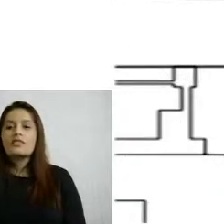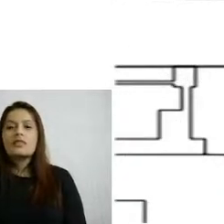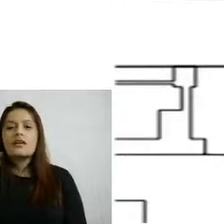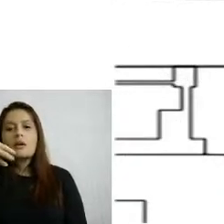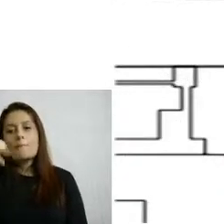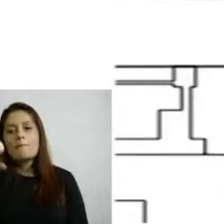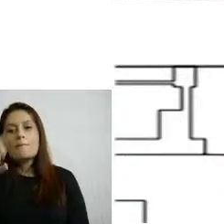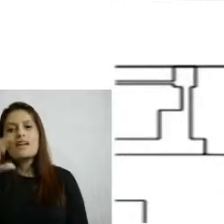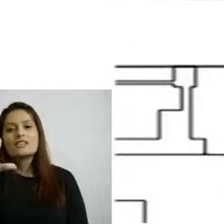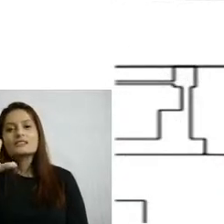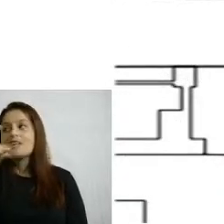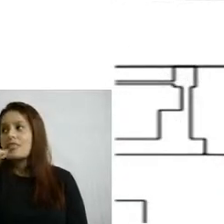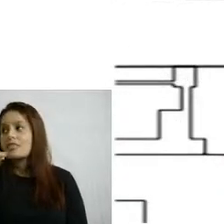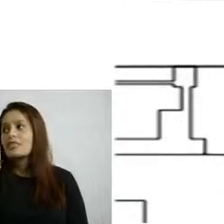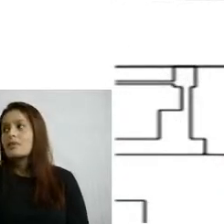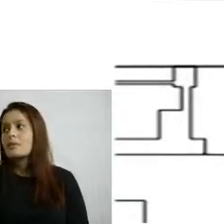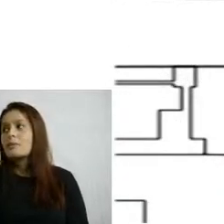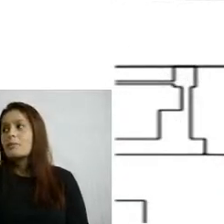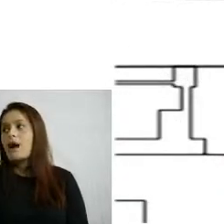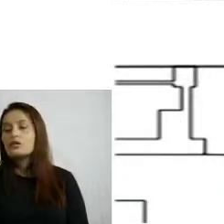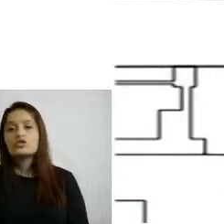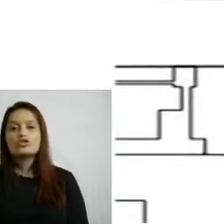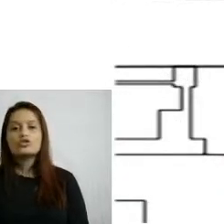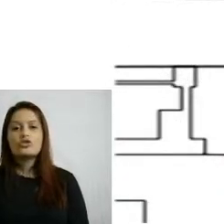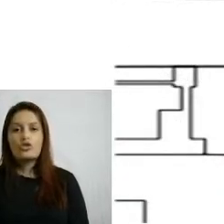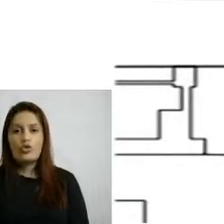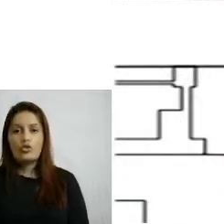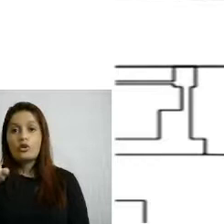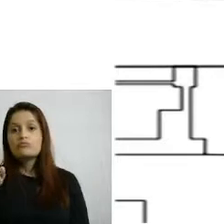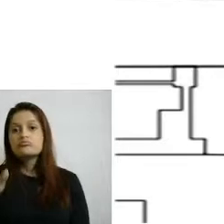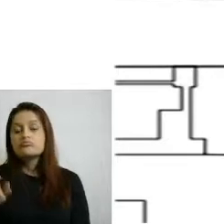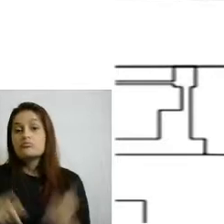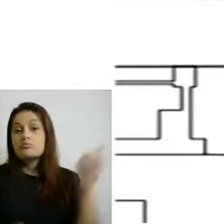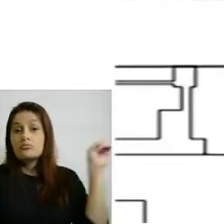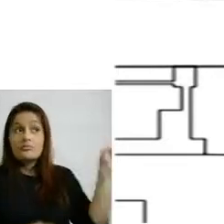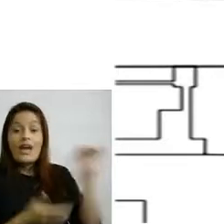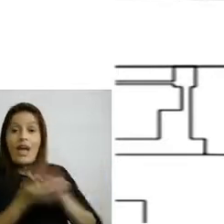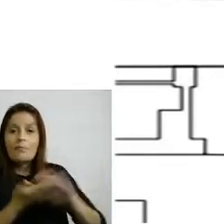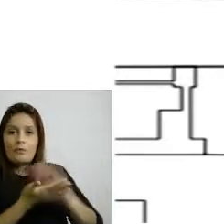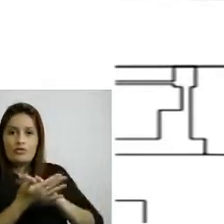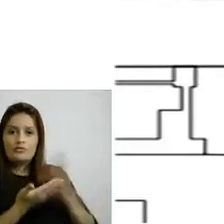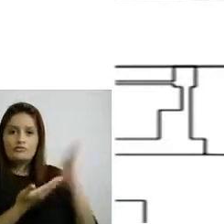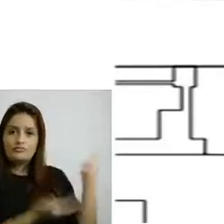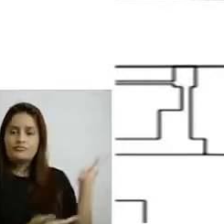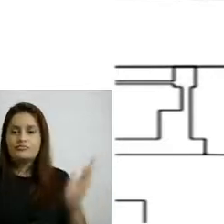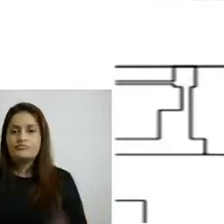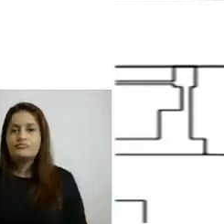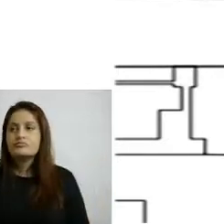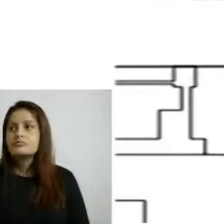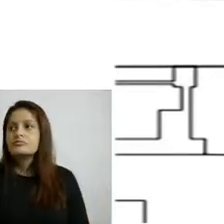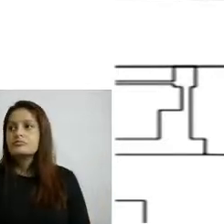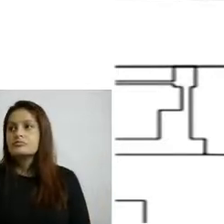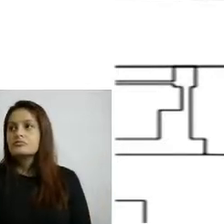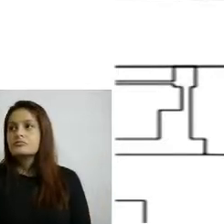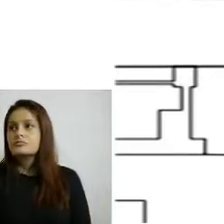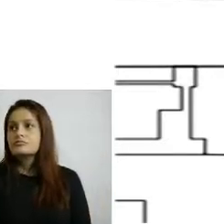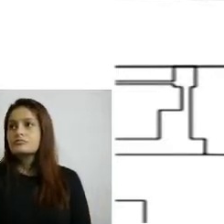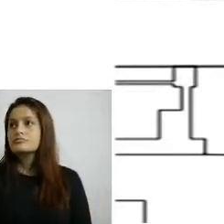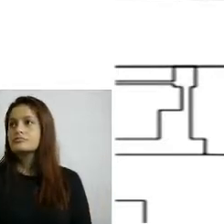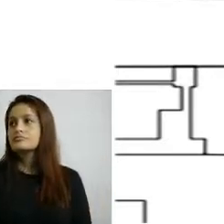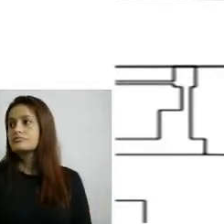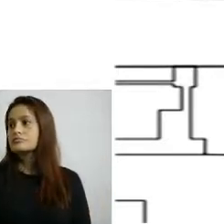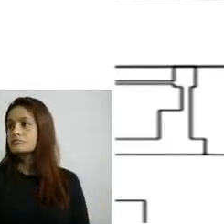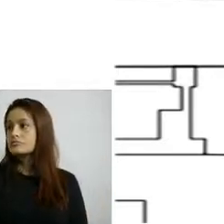Estos son el ejemplo de cómo sería un paso peatonal luminoso, que si no me equivoco, por Ortúzar actualmente hace poco construyeron uno.